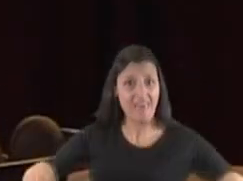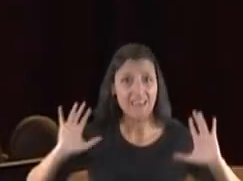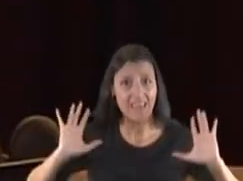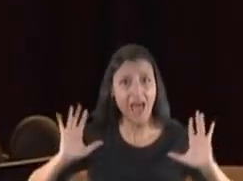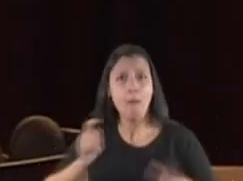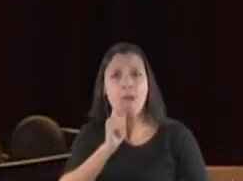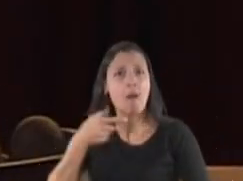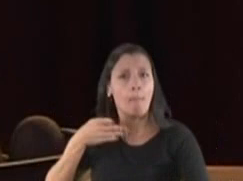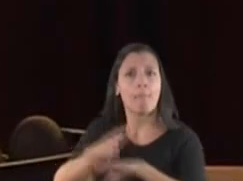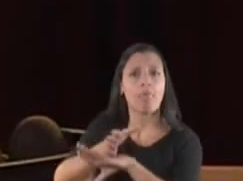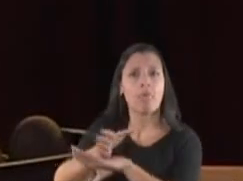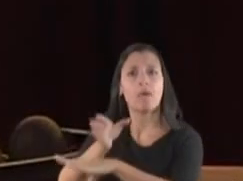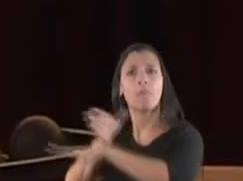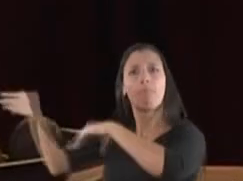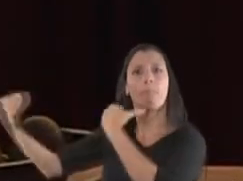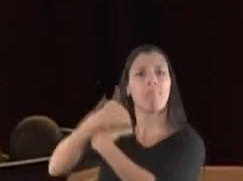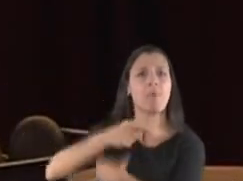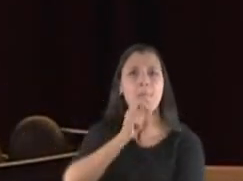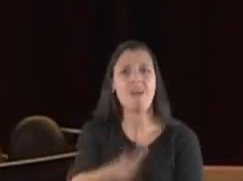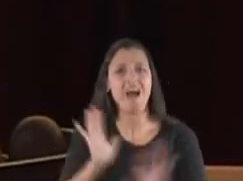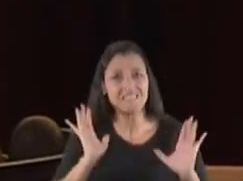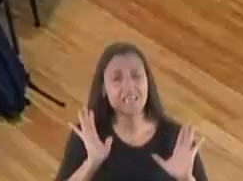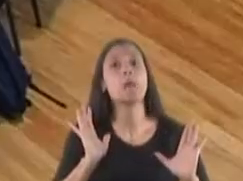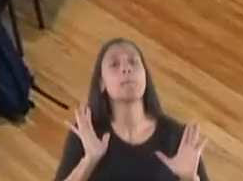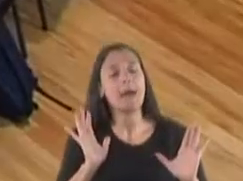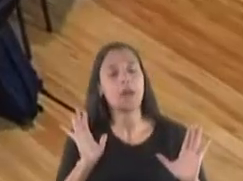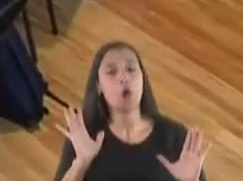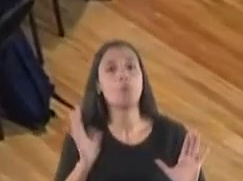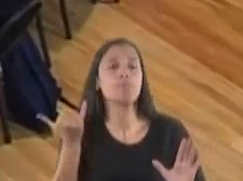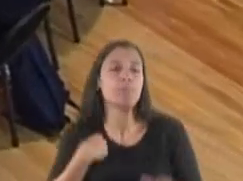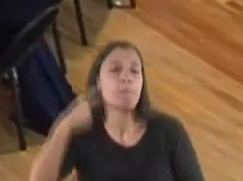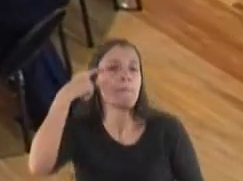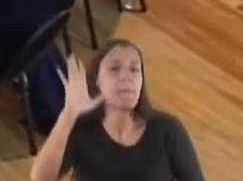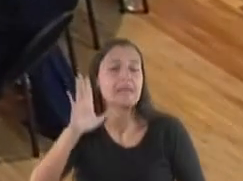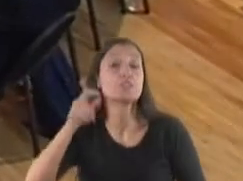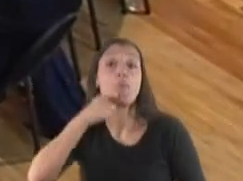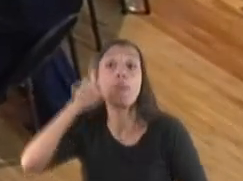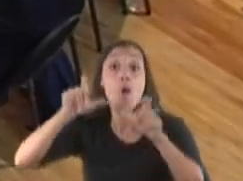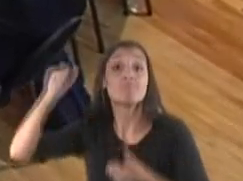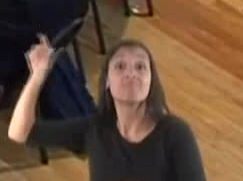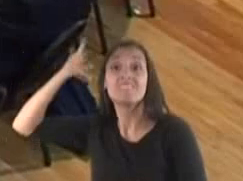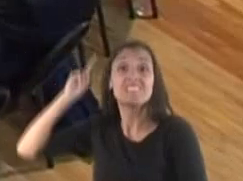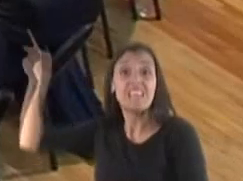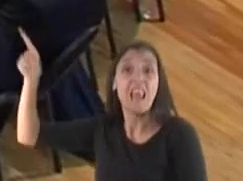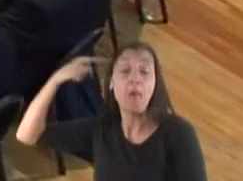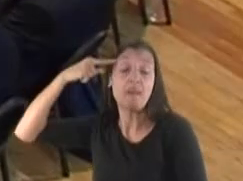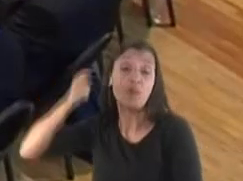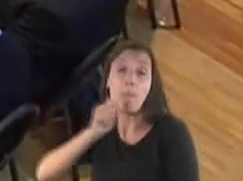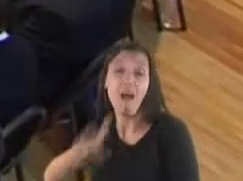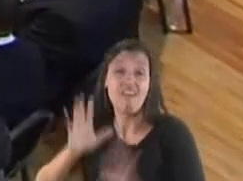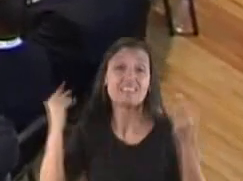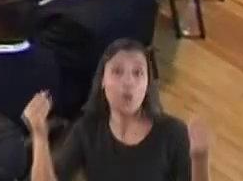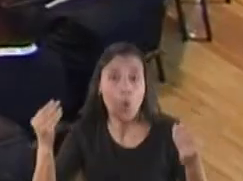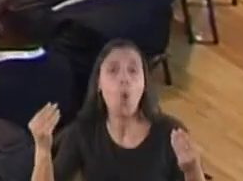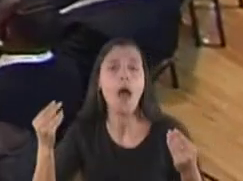eso cabe también en algún caso, no sé si podrá acabar, pero supongo que para los chilenos es mucho más fácil tratar de ir